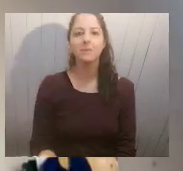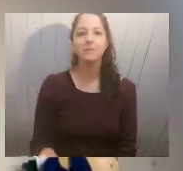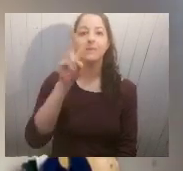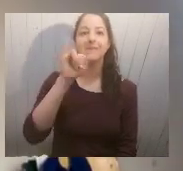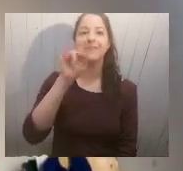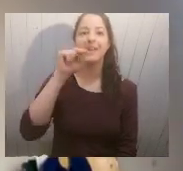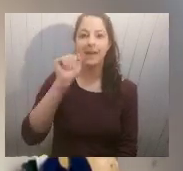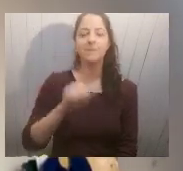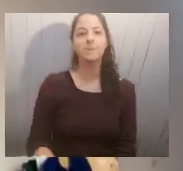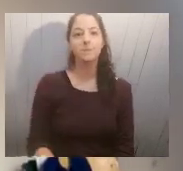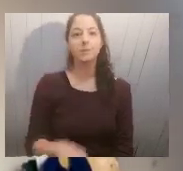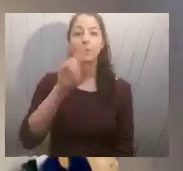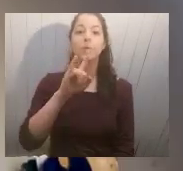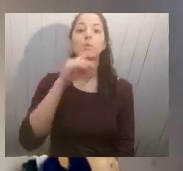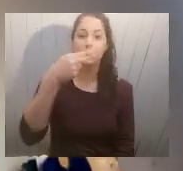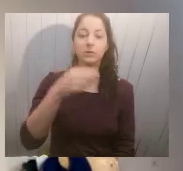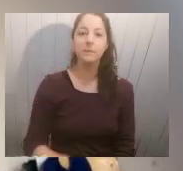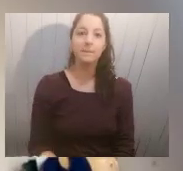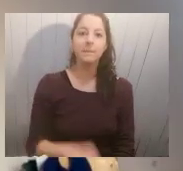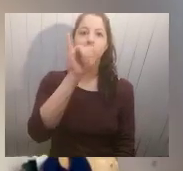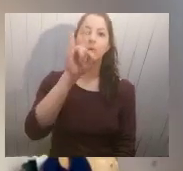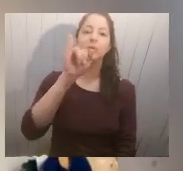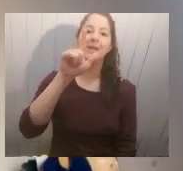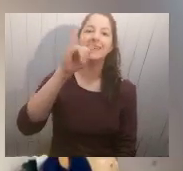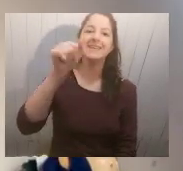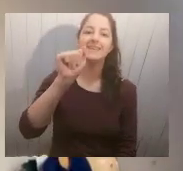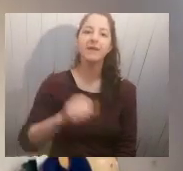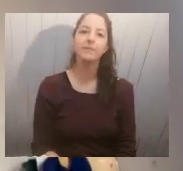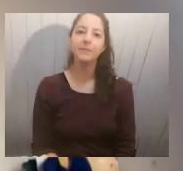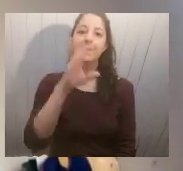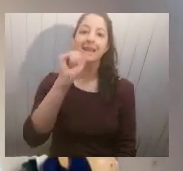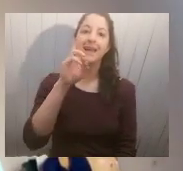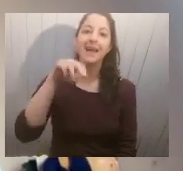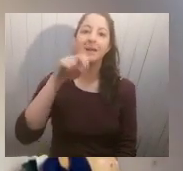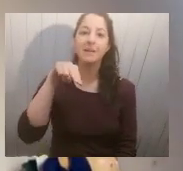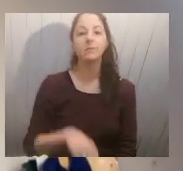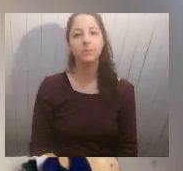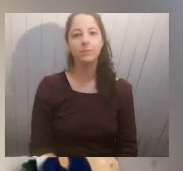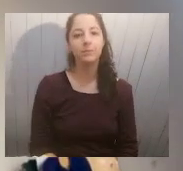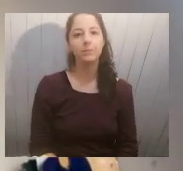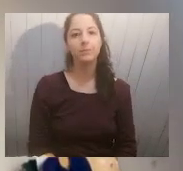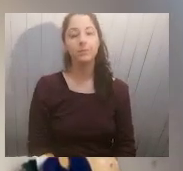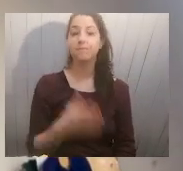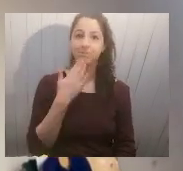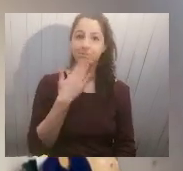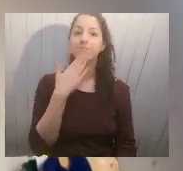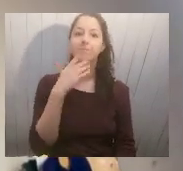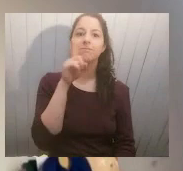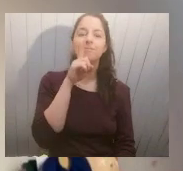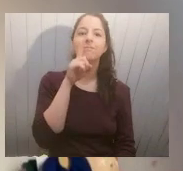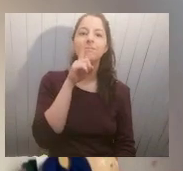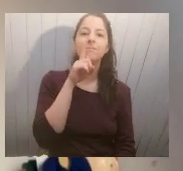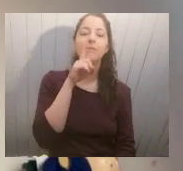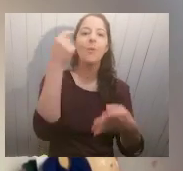Mendoza, Yulisa Cerda, Carmen Toro. Y tenemos también la cuenta de las mujeres migrantes asesinadas por las